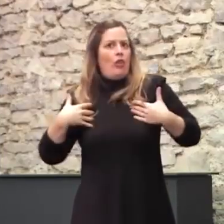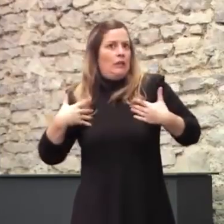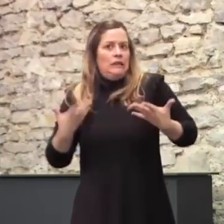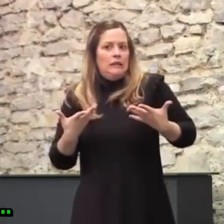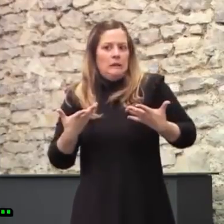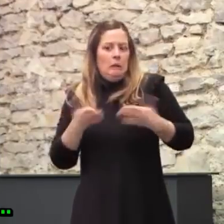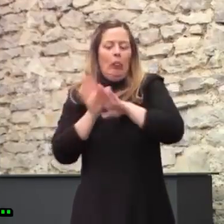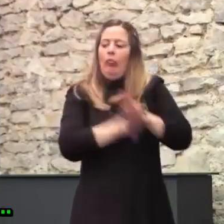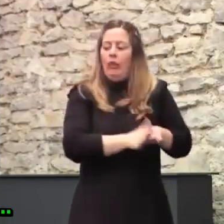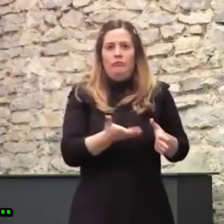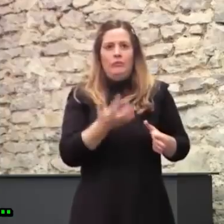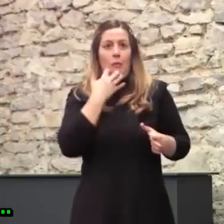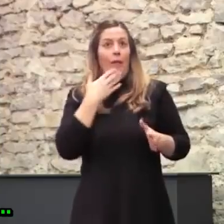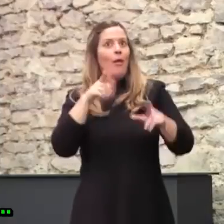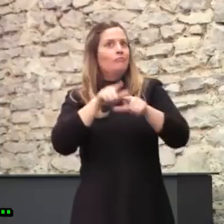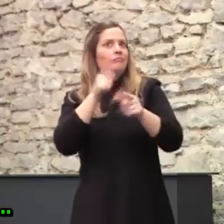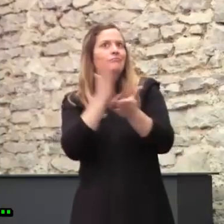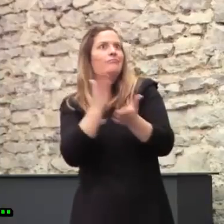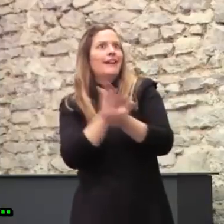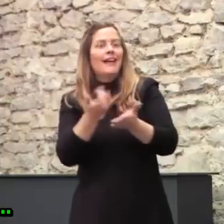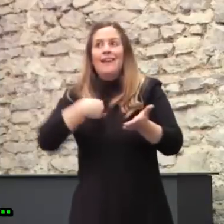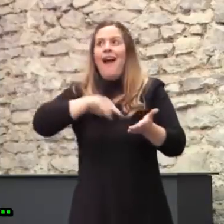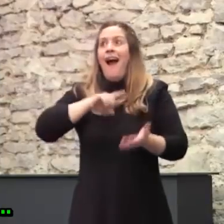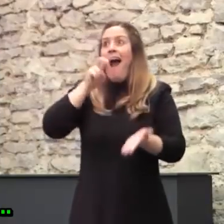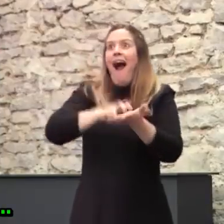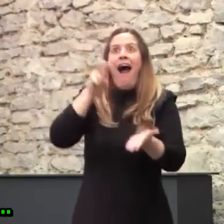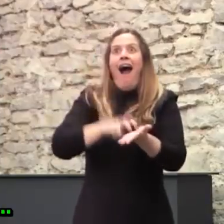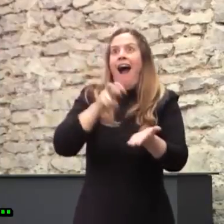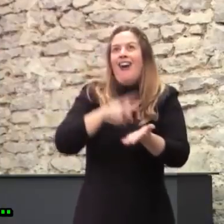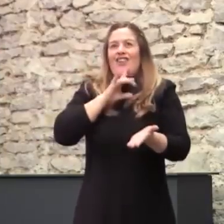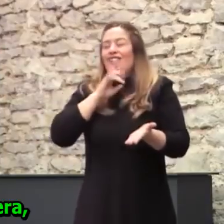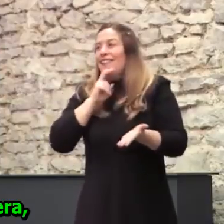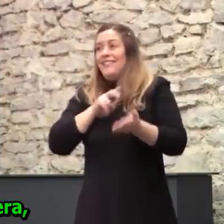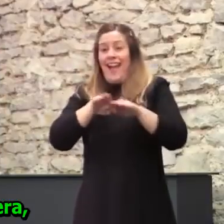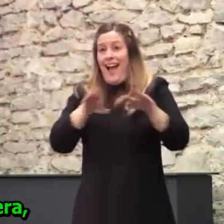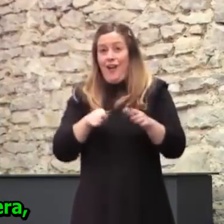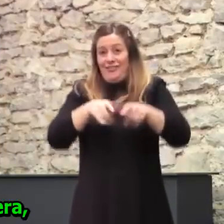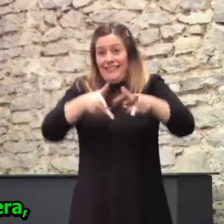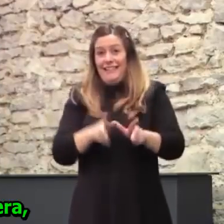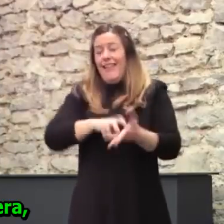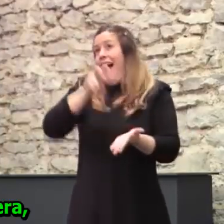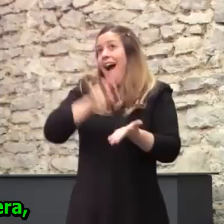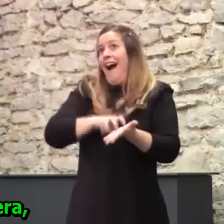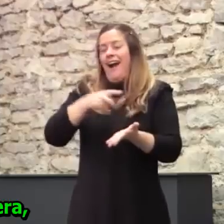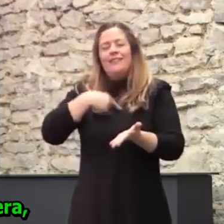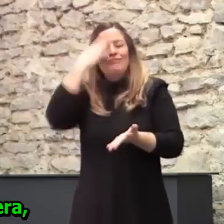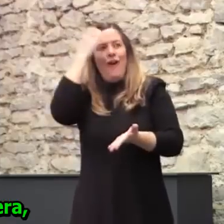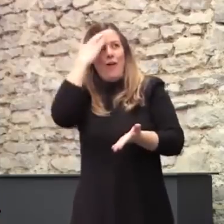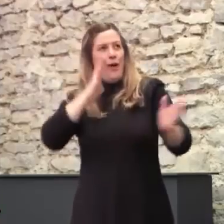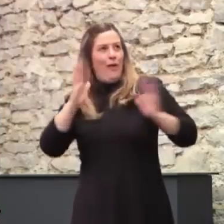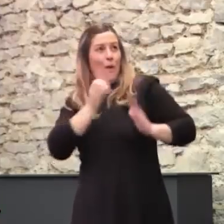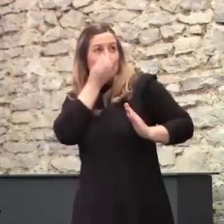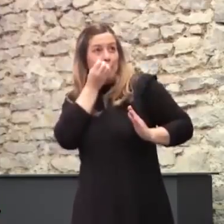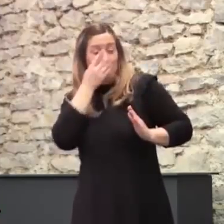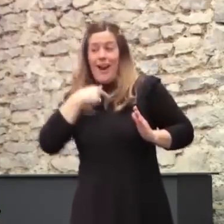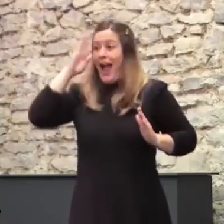en clase y nos poníamos eufóricas y empezábamos a saltar en la silla y tal, yo me acuerdo la primavera, ¿no? Cuando venía la primavera